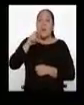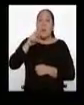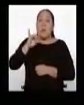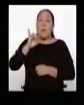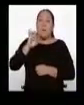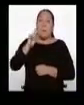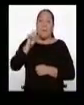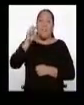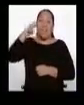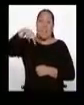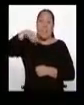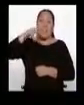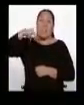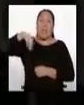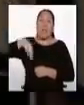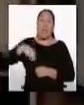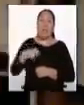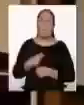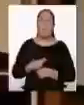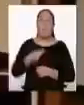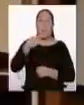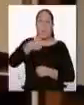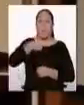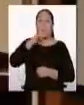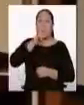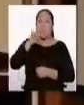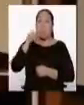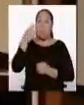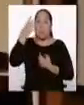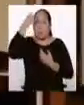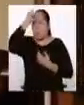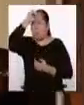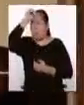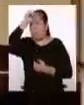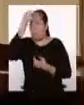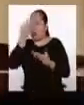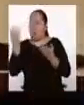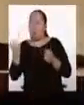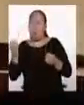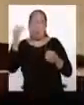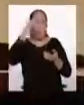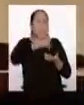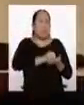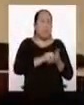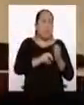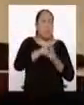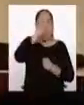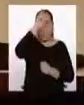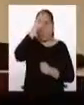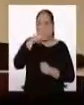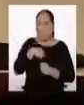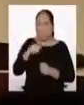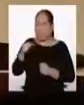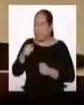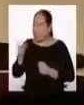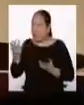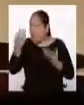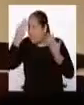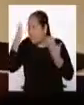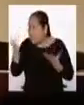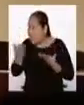vietnamita no tenía la menor idea de dónde quedaba Perú en el mapa y yo soy completamente honesto y yo no podía ubicar Vietnam en el mapa